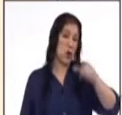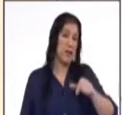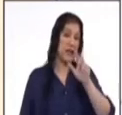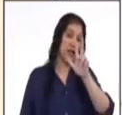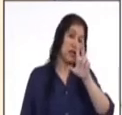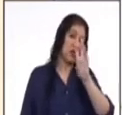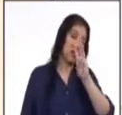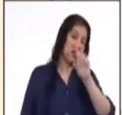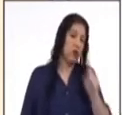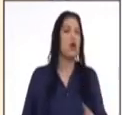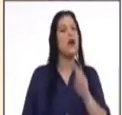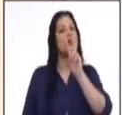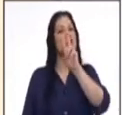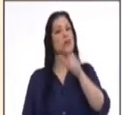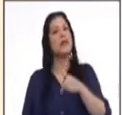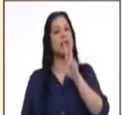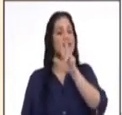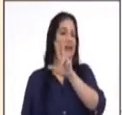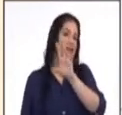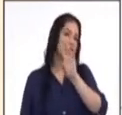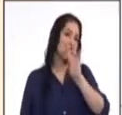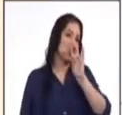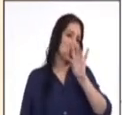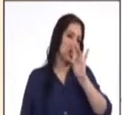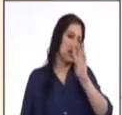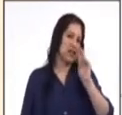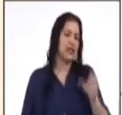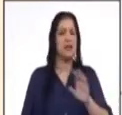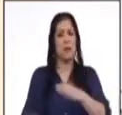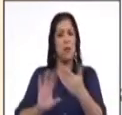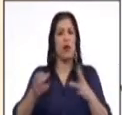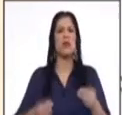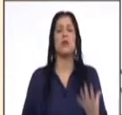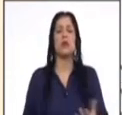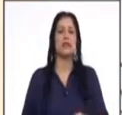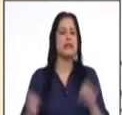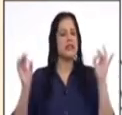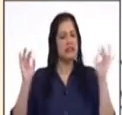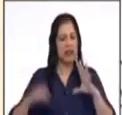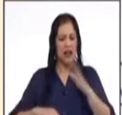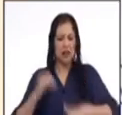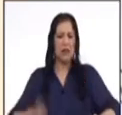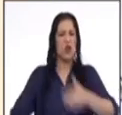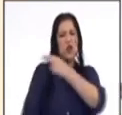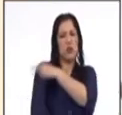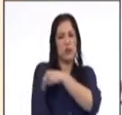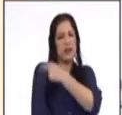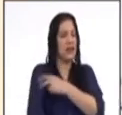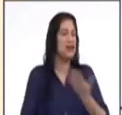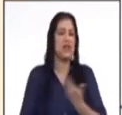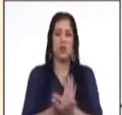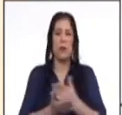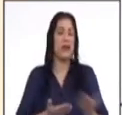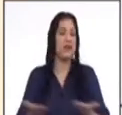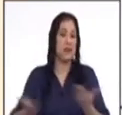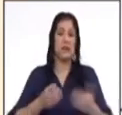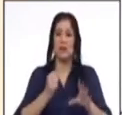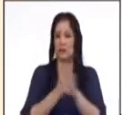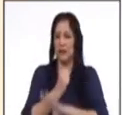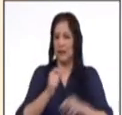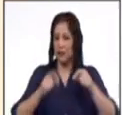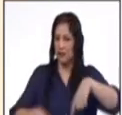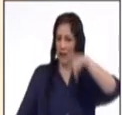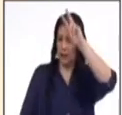238.861 casos y 2.387 muertes, debido en gran parte a la pésima infraestructura médica y de servicios básicos.